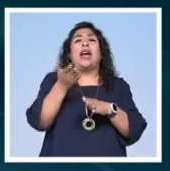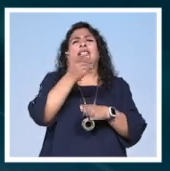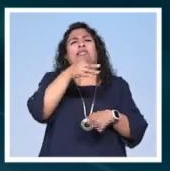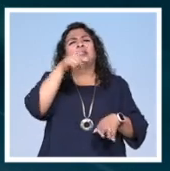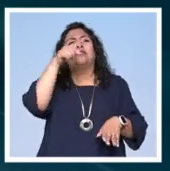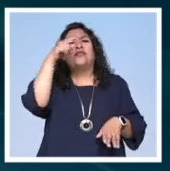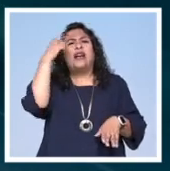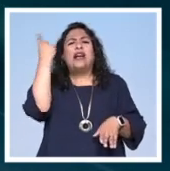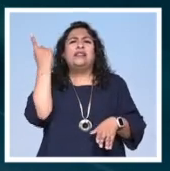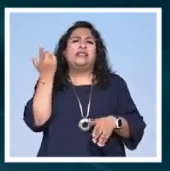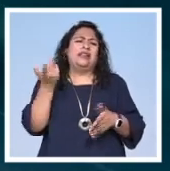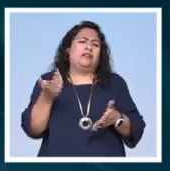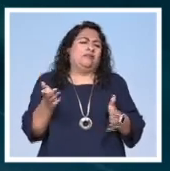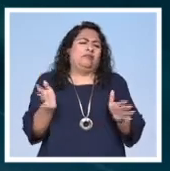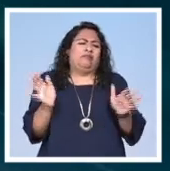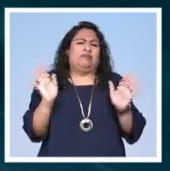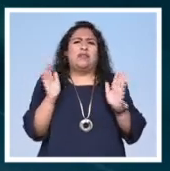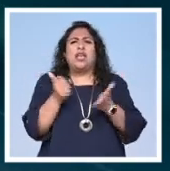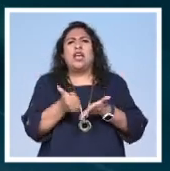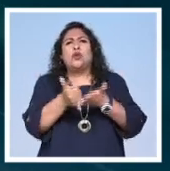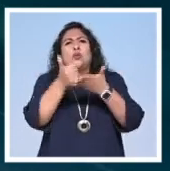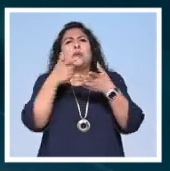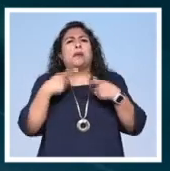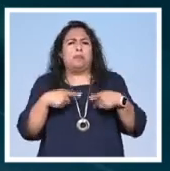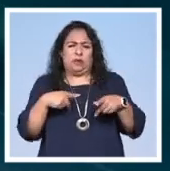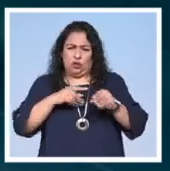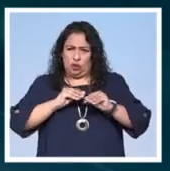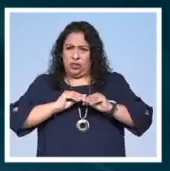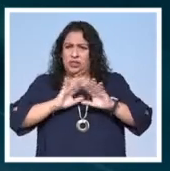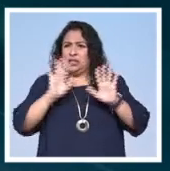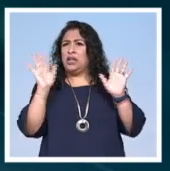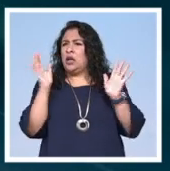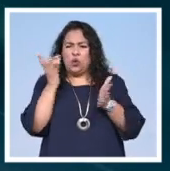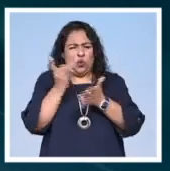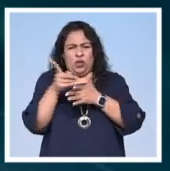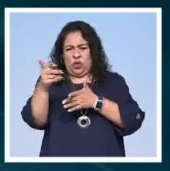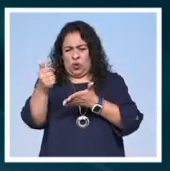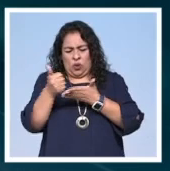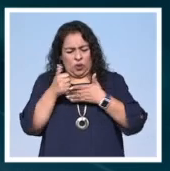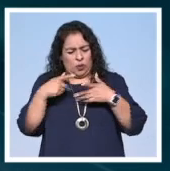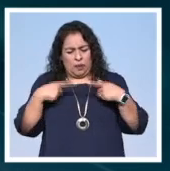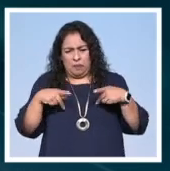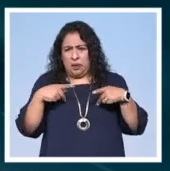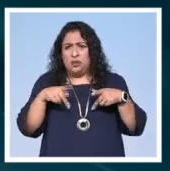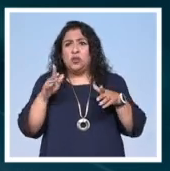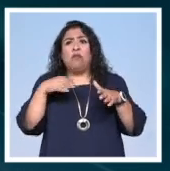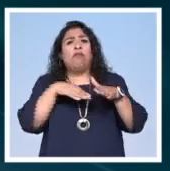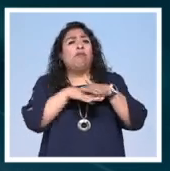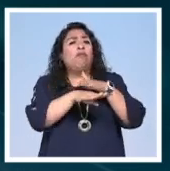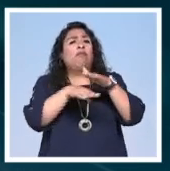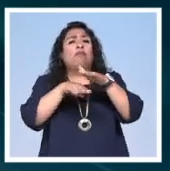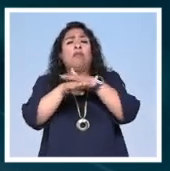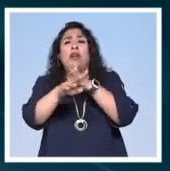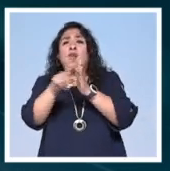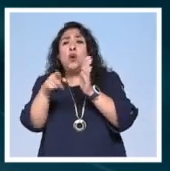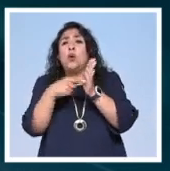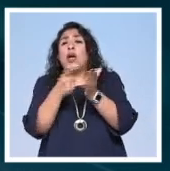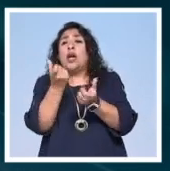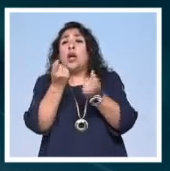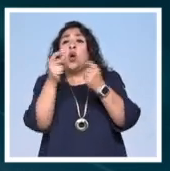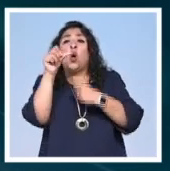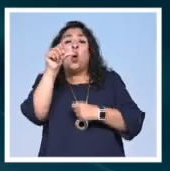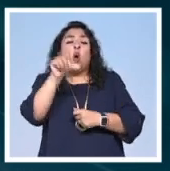fácil muy fácil con la ayuda de la gente por supuesto nada más con la ayuda de la gente entrar a ciertos lugares que